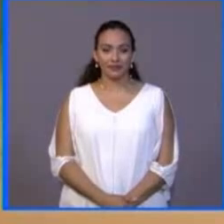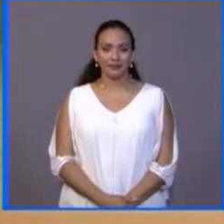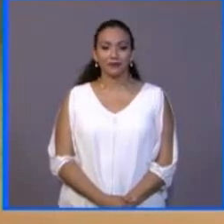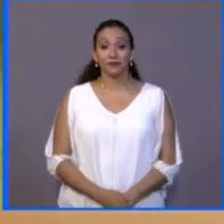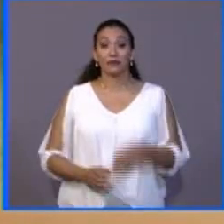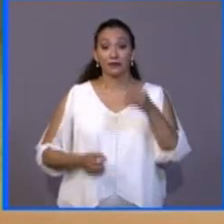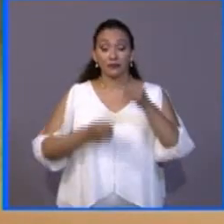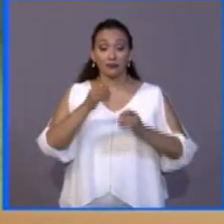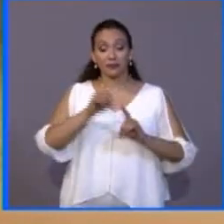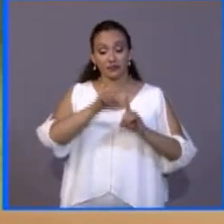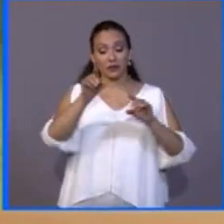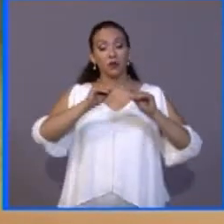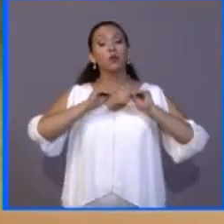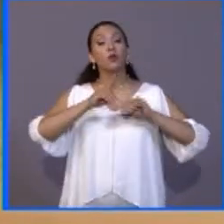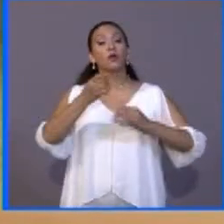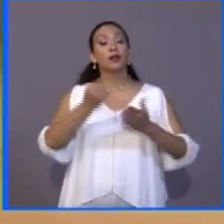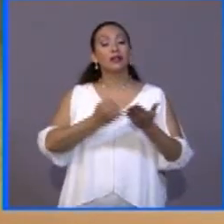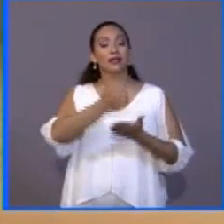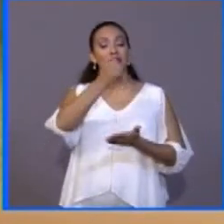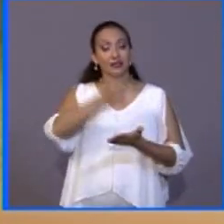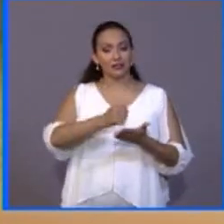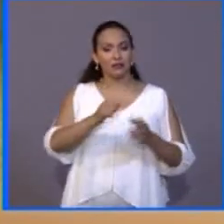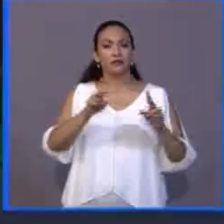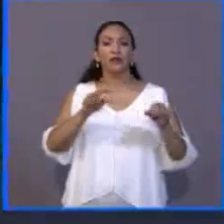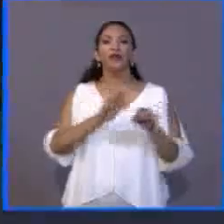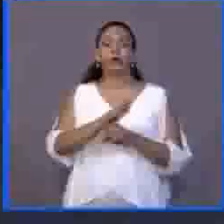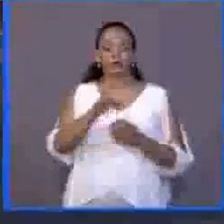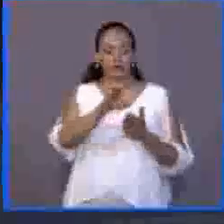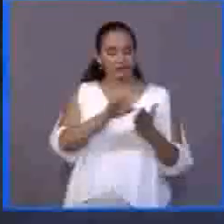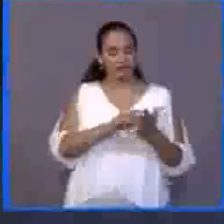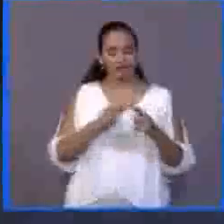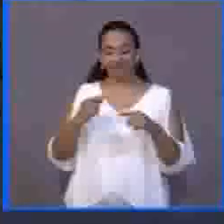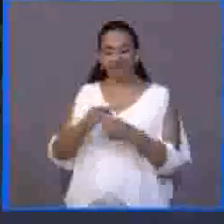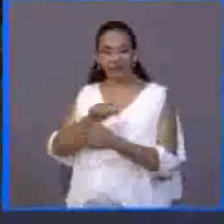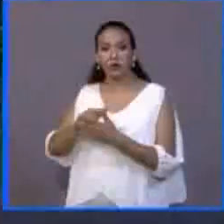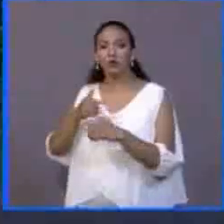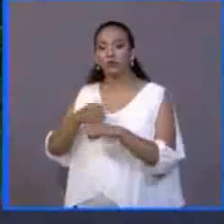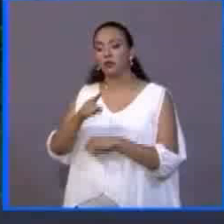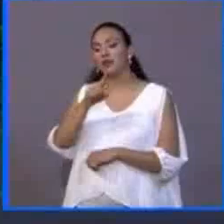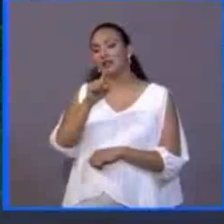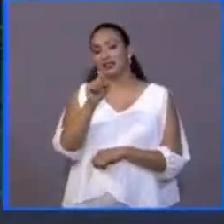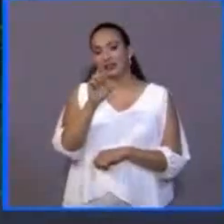La Suprema Corte publicó la sentencia del Pleno en la acción de inconstitucionalidad